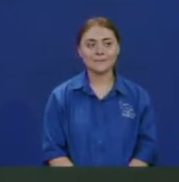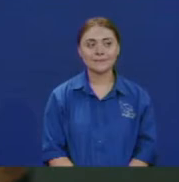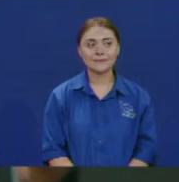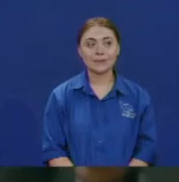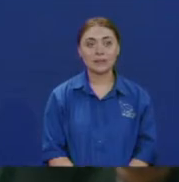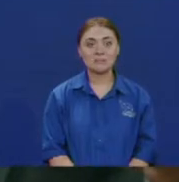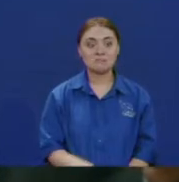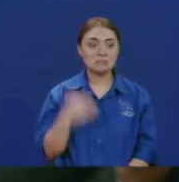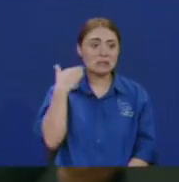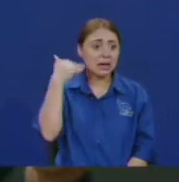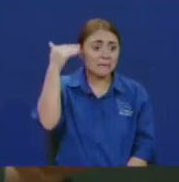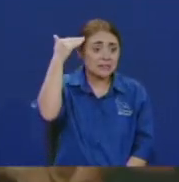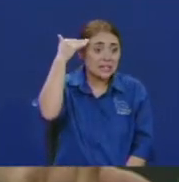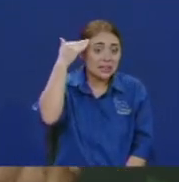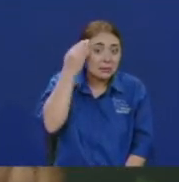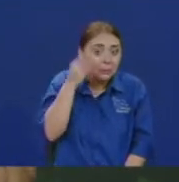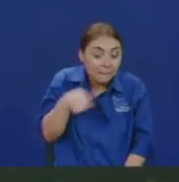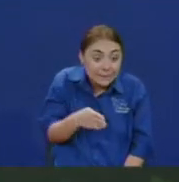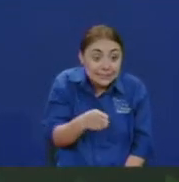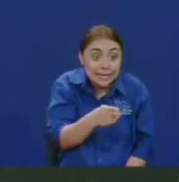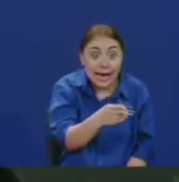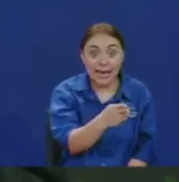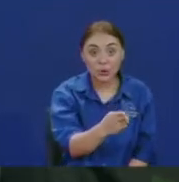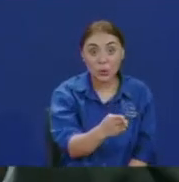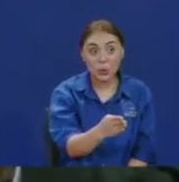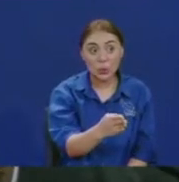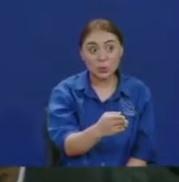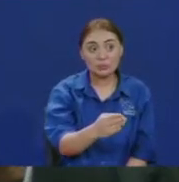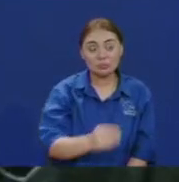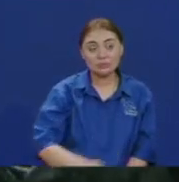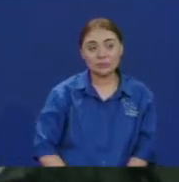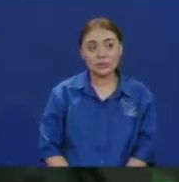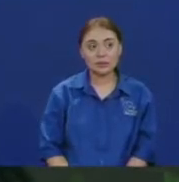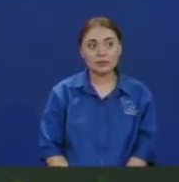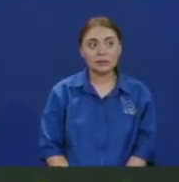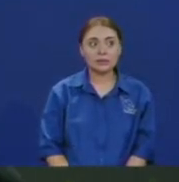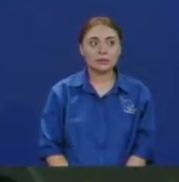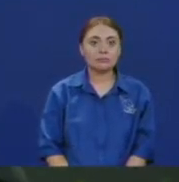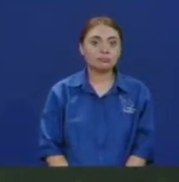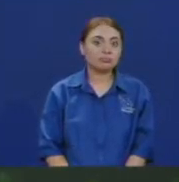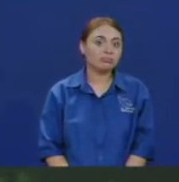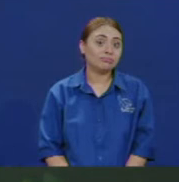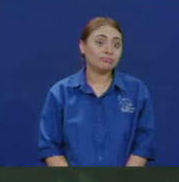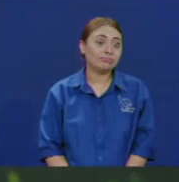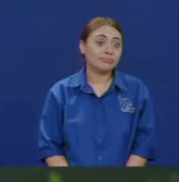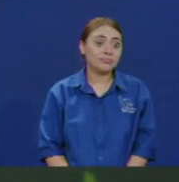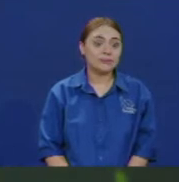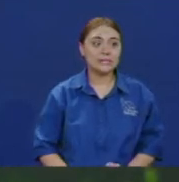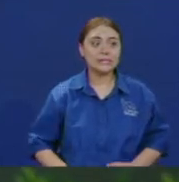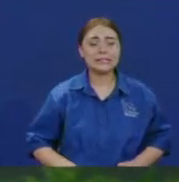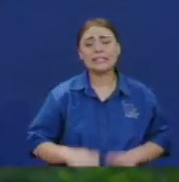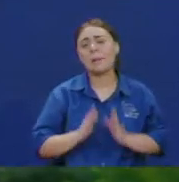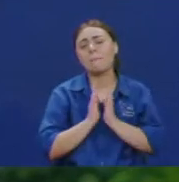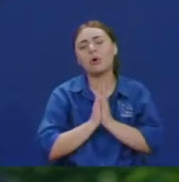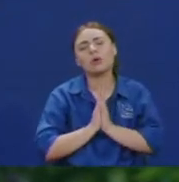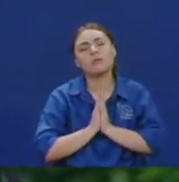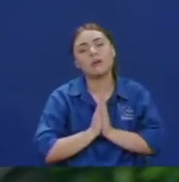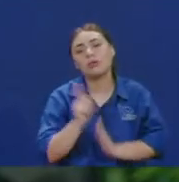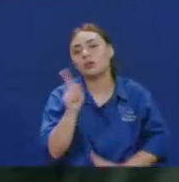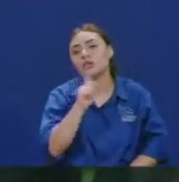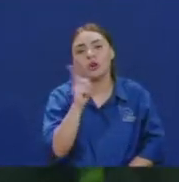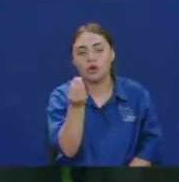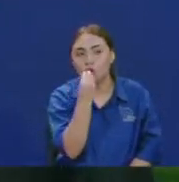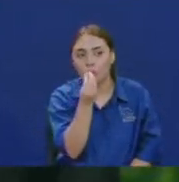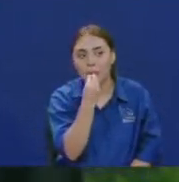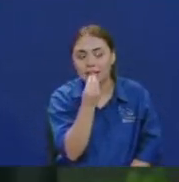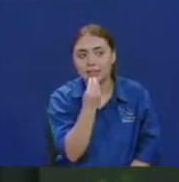Cabeza de pescado, decía no sé quién por ahí, cabeza. Tremendo. Lo que no le recomiendo jamás de los jamases que se va a comer